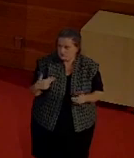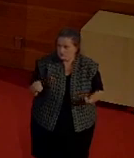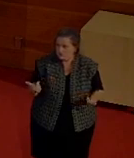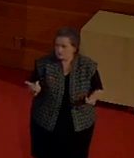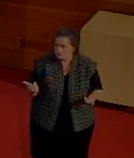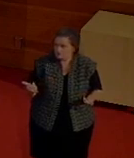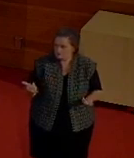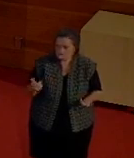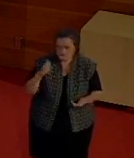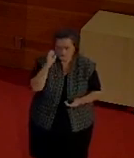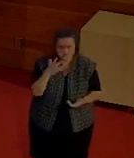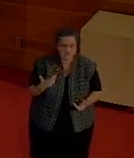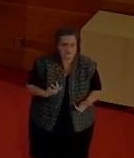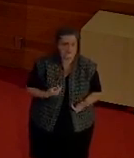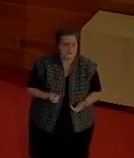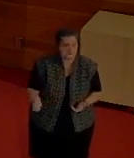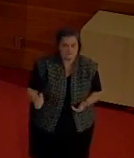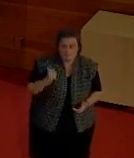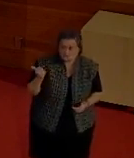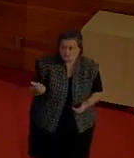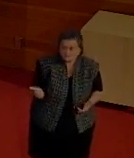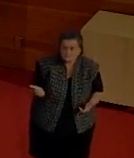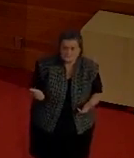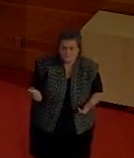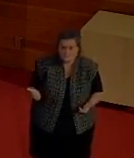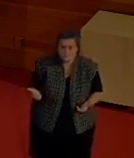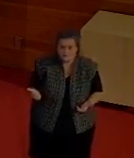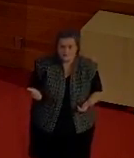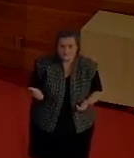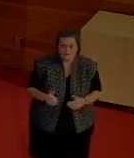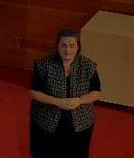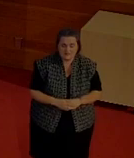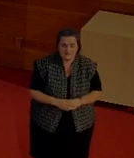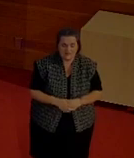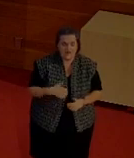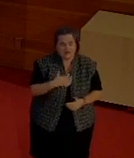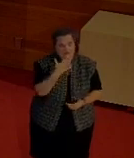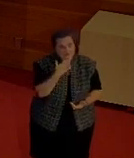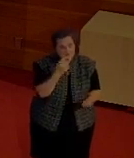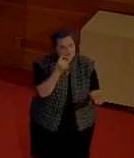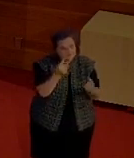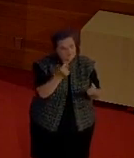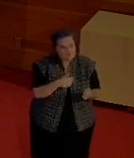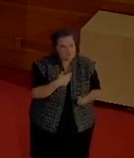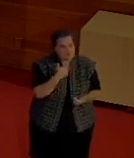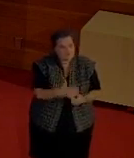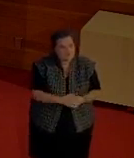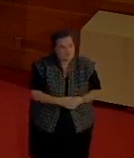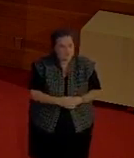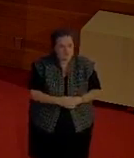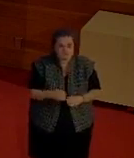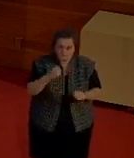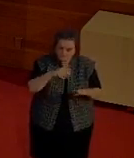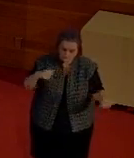manera me parece un cuento de la lechera es que no no no acabo de ver O sea no tengo ejemplos concretos en los que pod decir que ha habido un momento